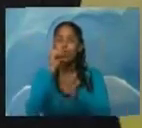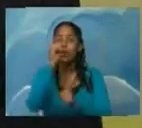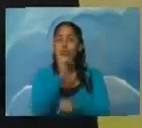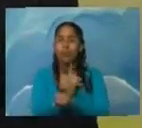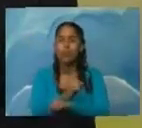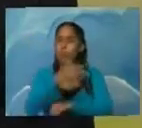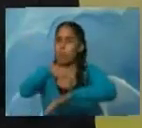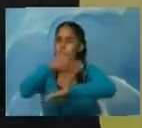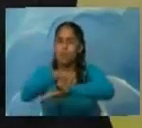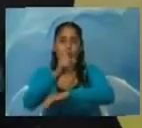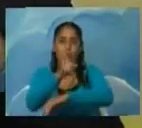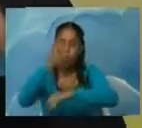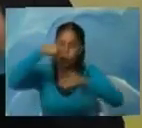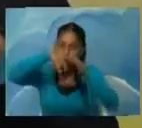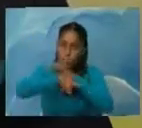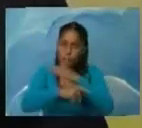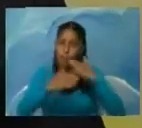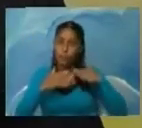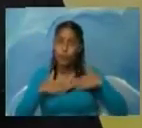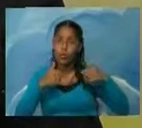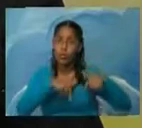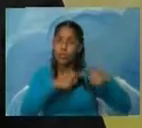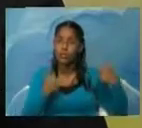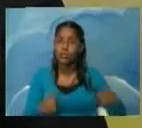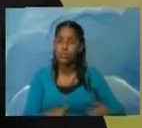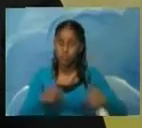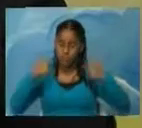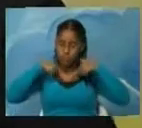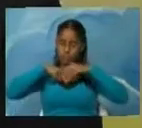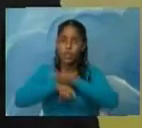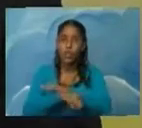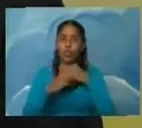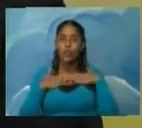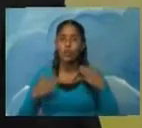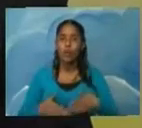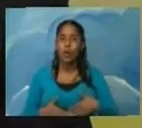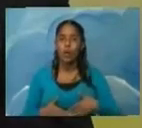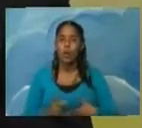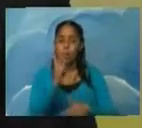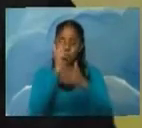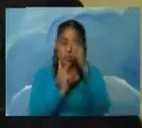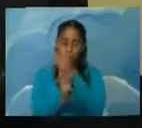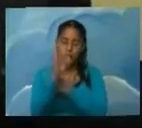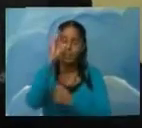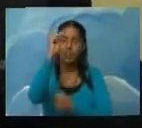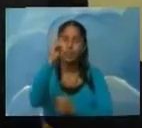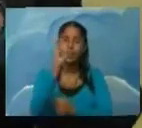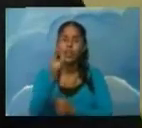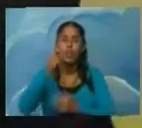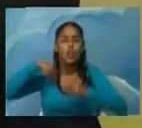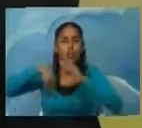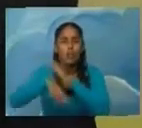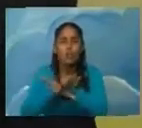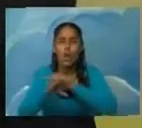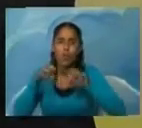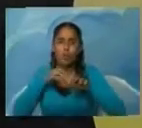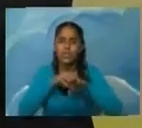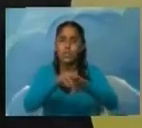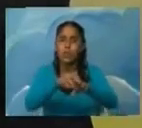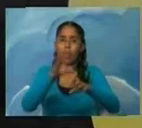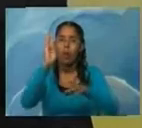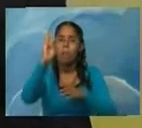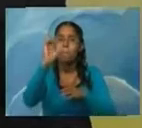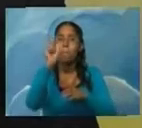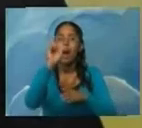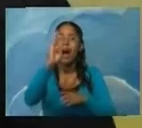por dentro también. Que el profeta Daniel, ellos fueron llevados a